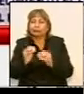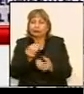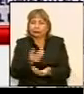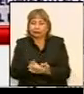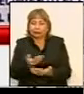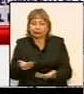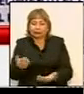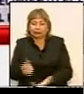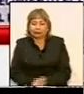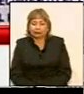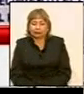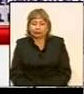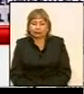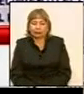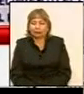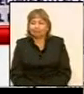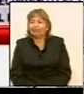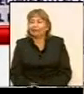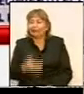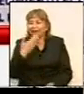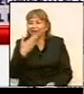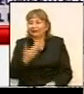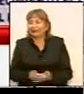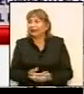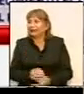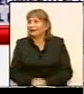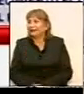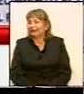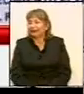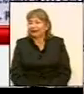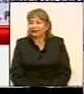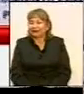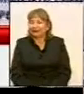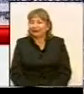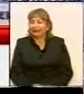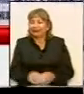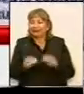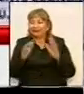mesa. Con eso termino, muchas gracias.